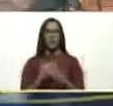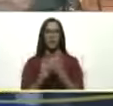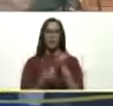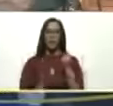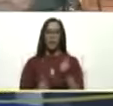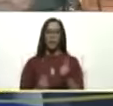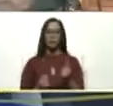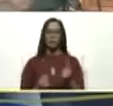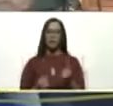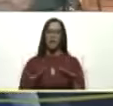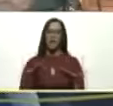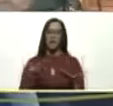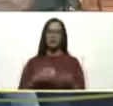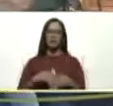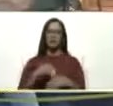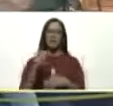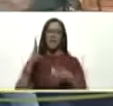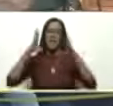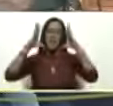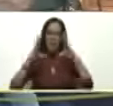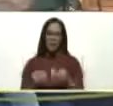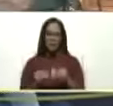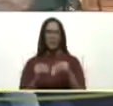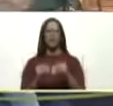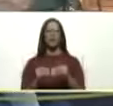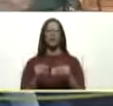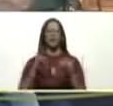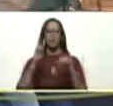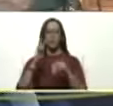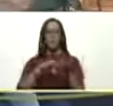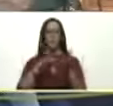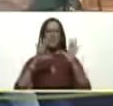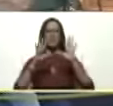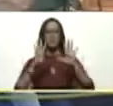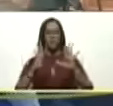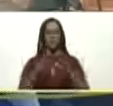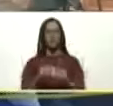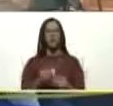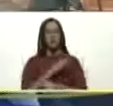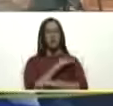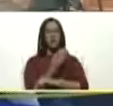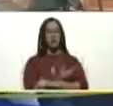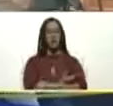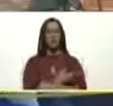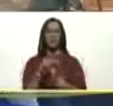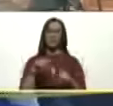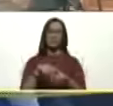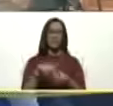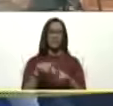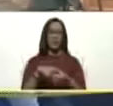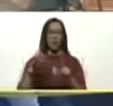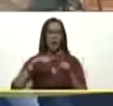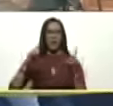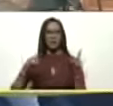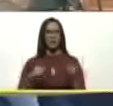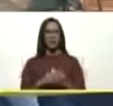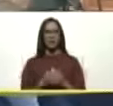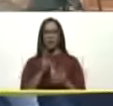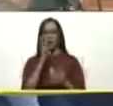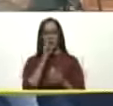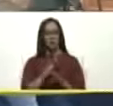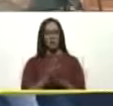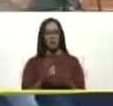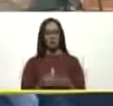que nos dejó el gran apagón general del 2019. Fue fuerte el golpe. Fuerte. El sabotaje eléctrico del imperialismo. Nos devastó